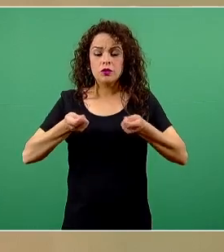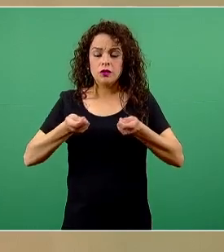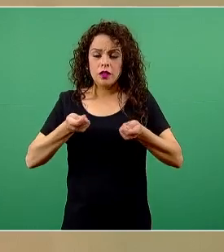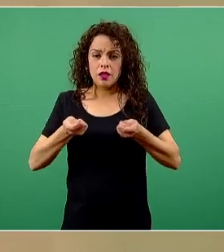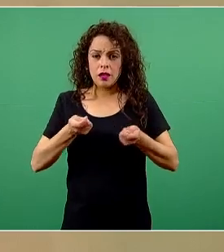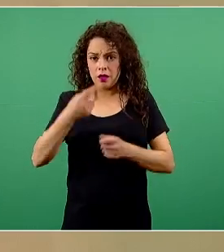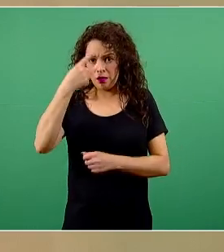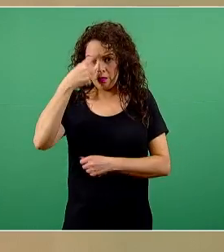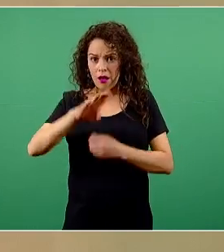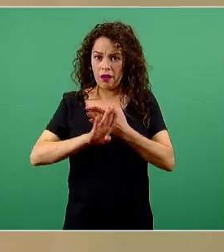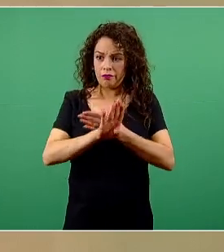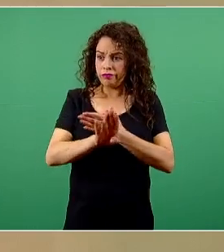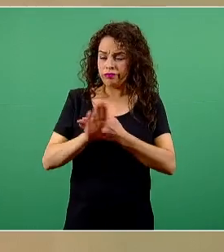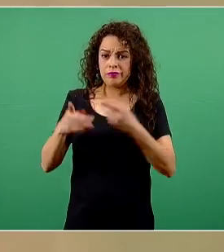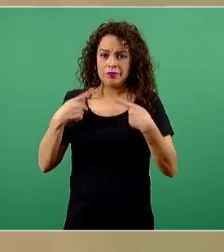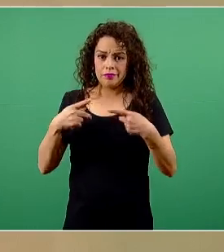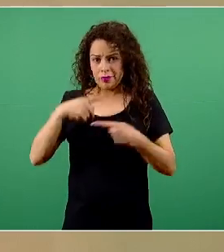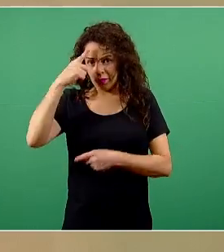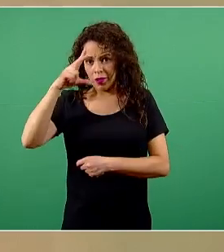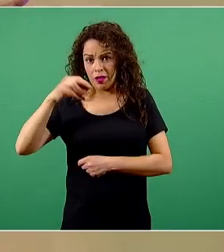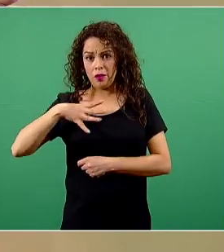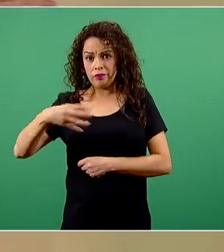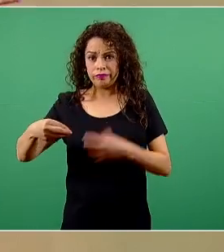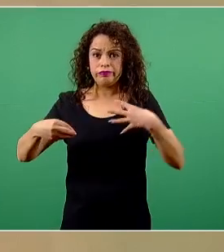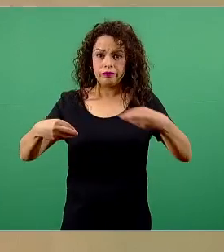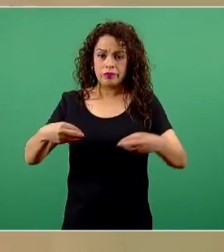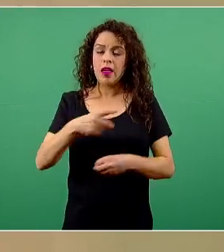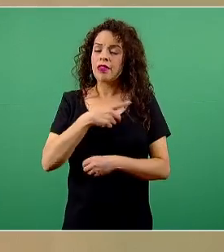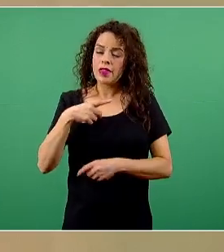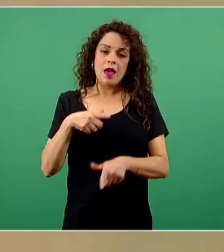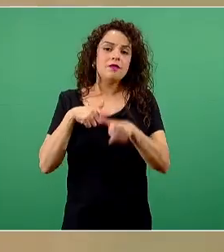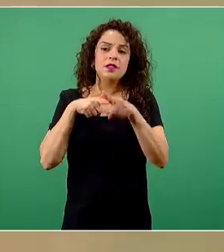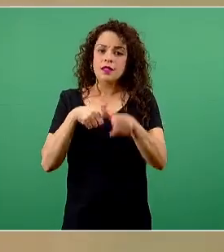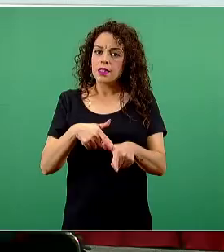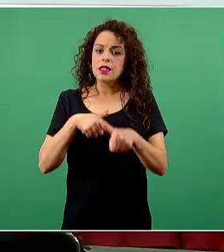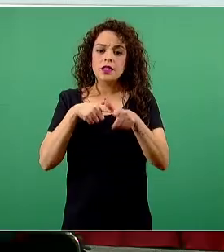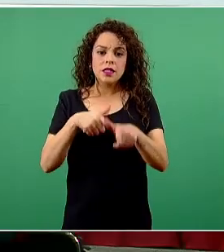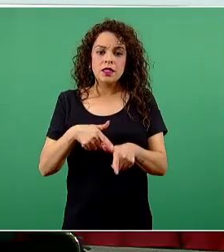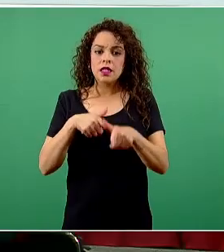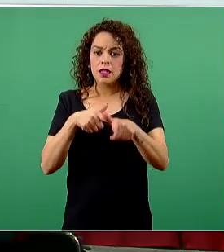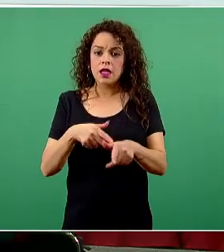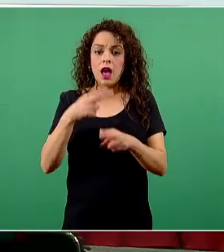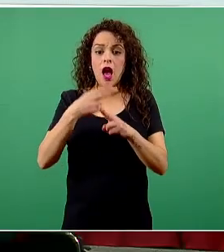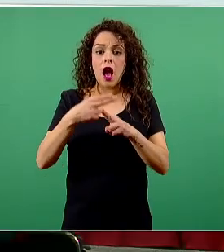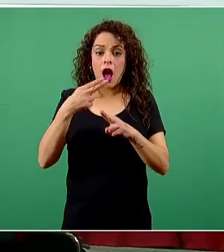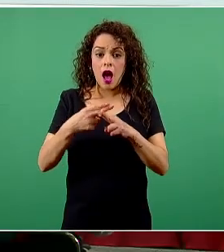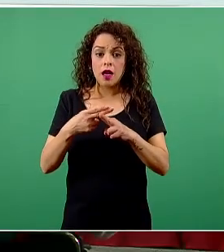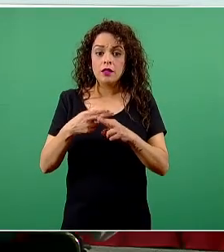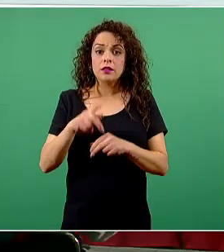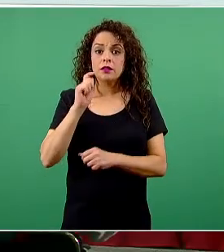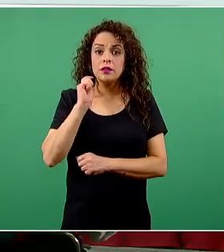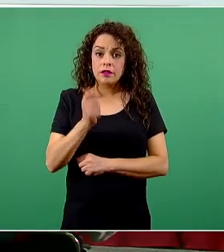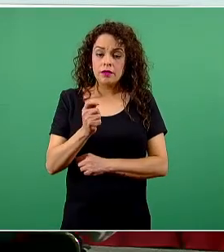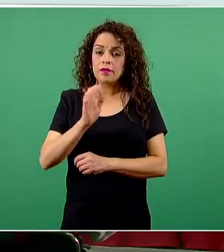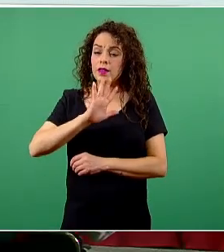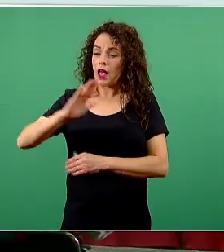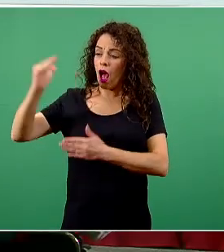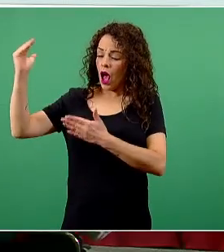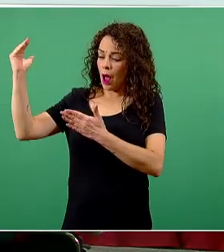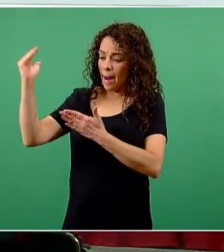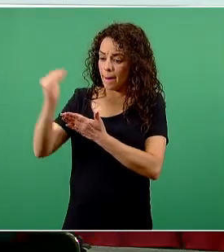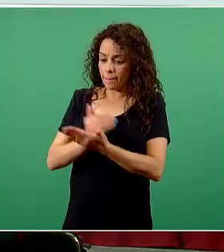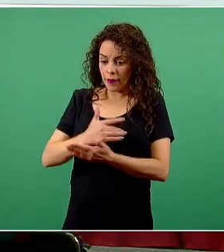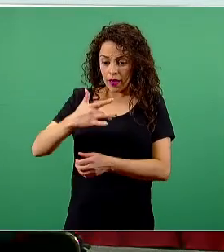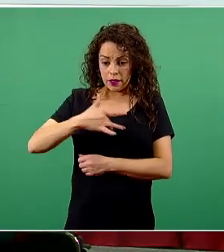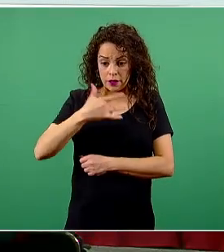distanciamiento social, se debe de mantener hasta que baje el riesgo de una tercera ola, aunque